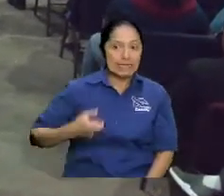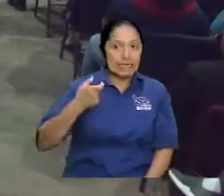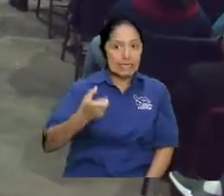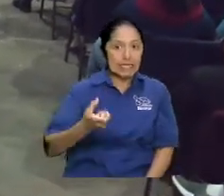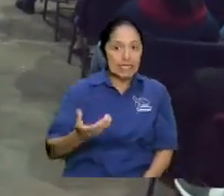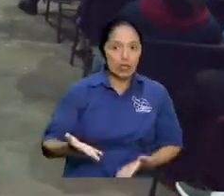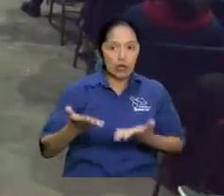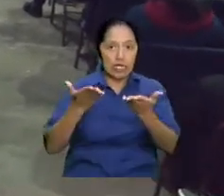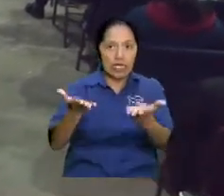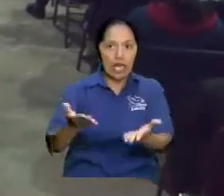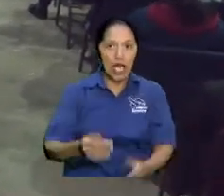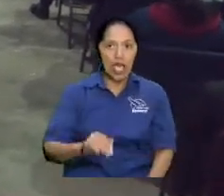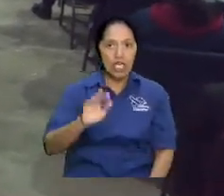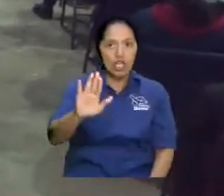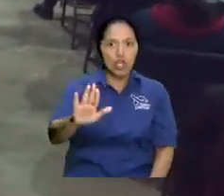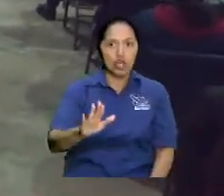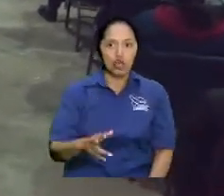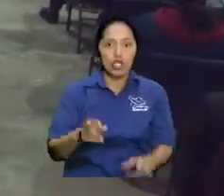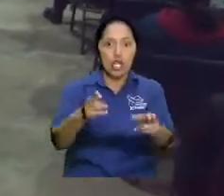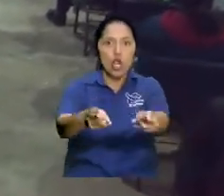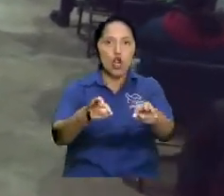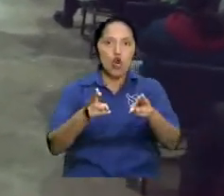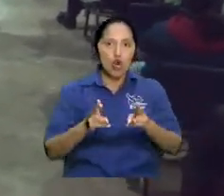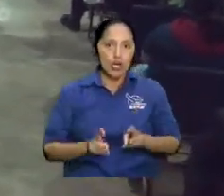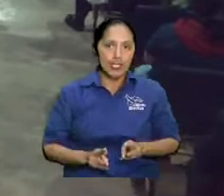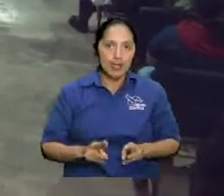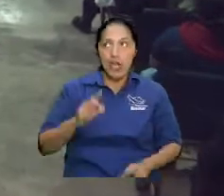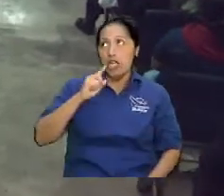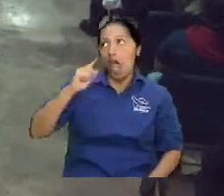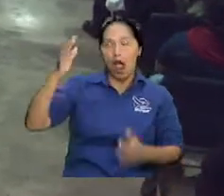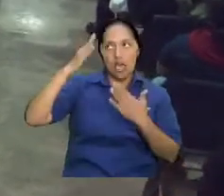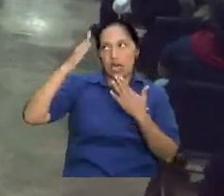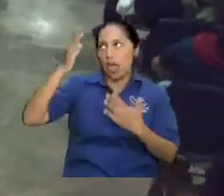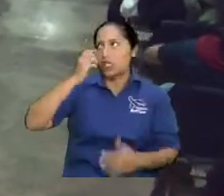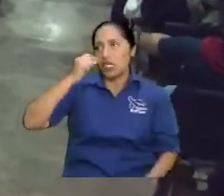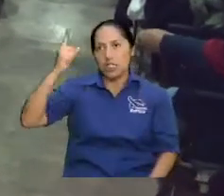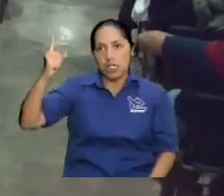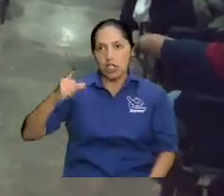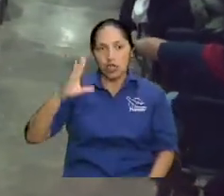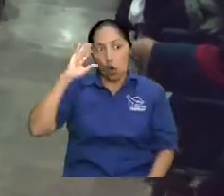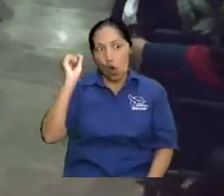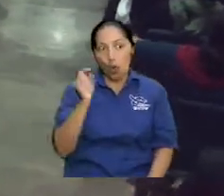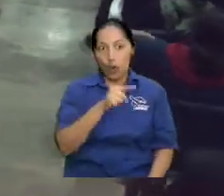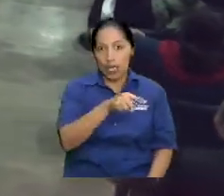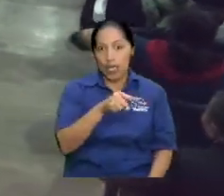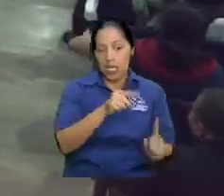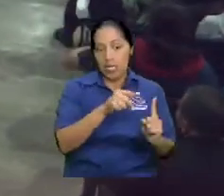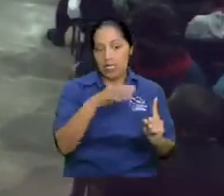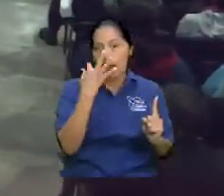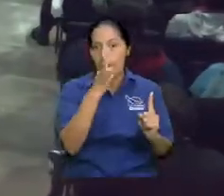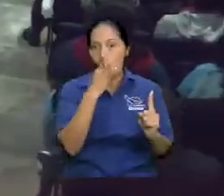tenía de estos 500 pesos, Señor. Es más, te voy a llevar el diezmo, Señor.